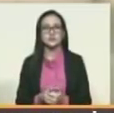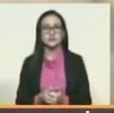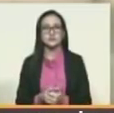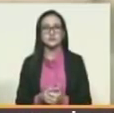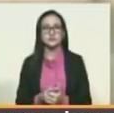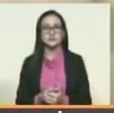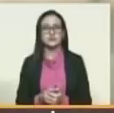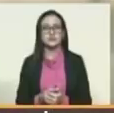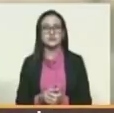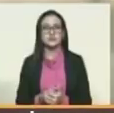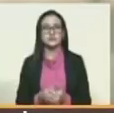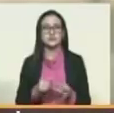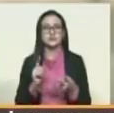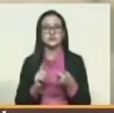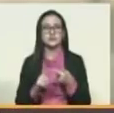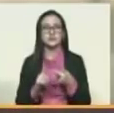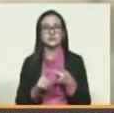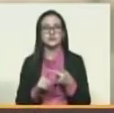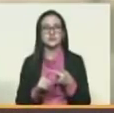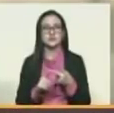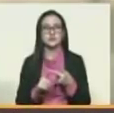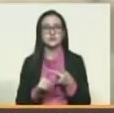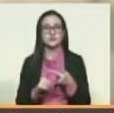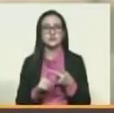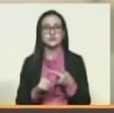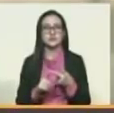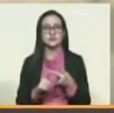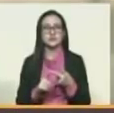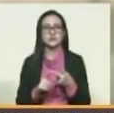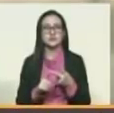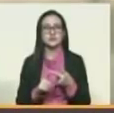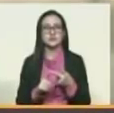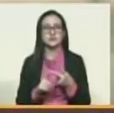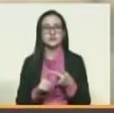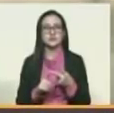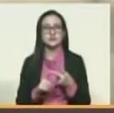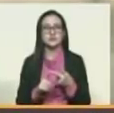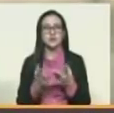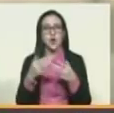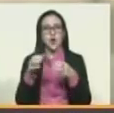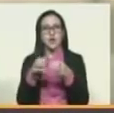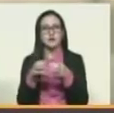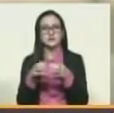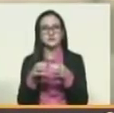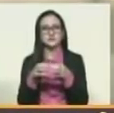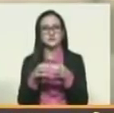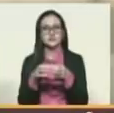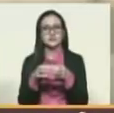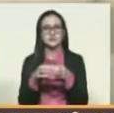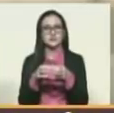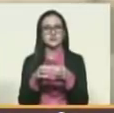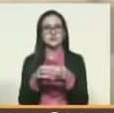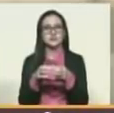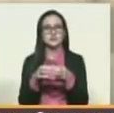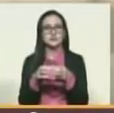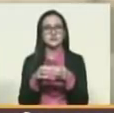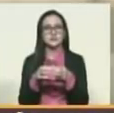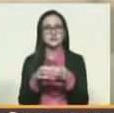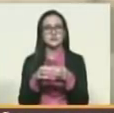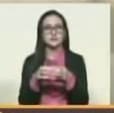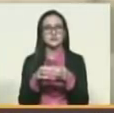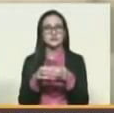La segunda cuestión tiene que ver con... Repite el nombre de la organización que tú dices que... Transparencia Electoral, dice.